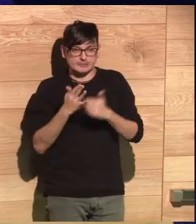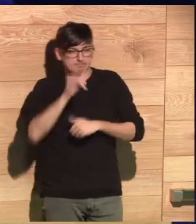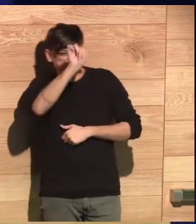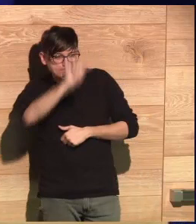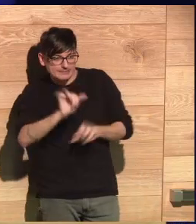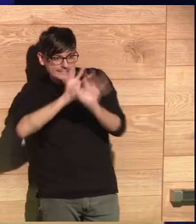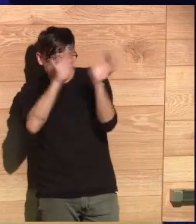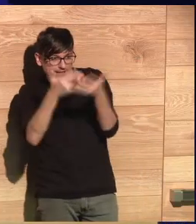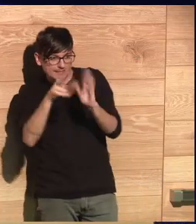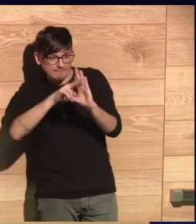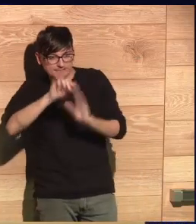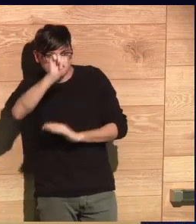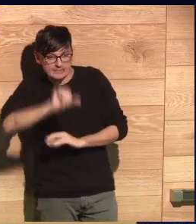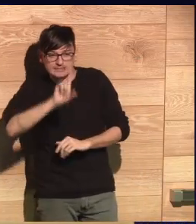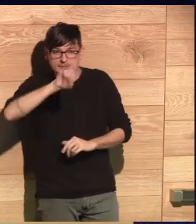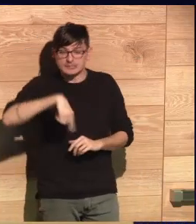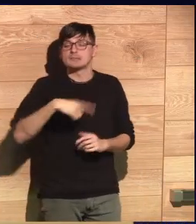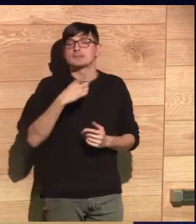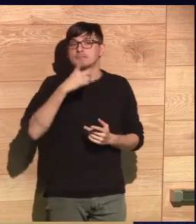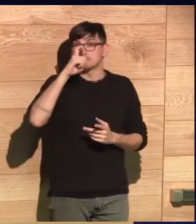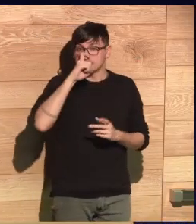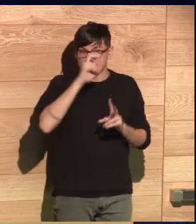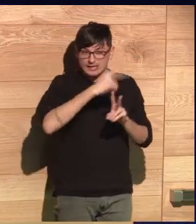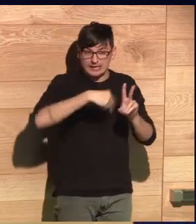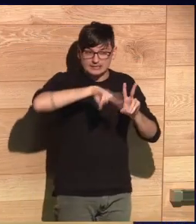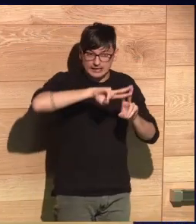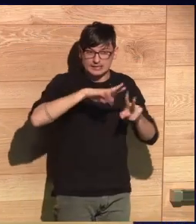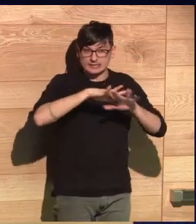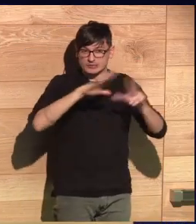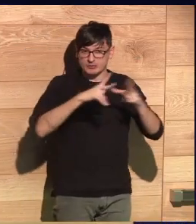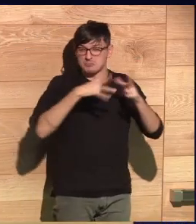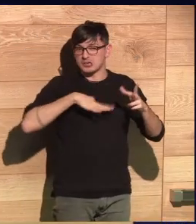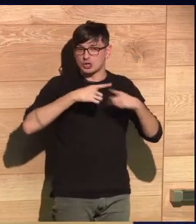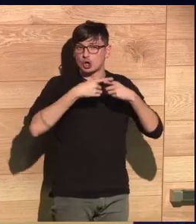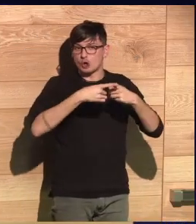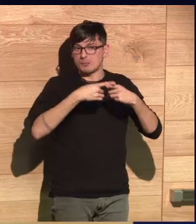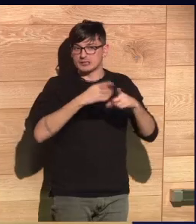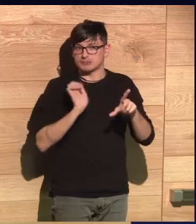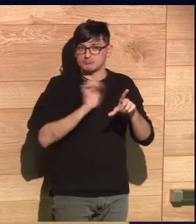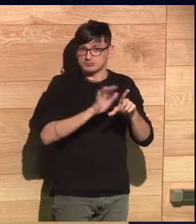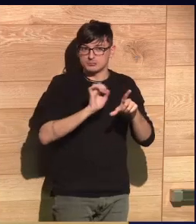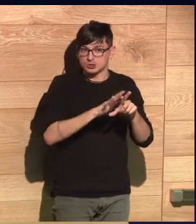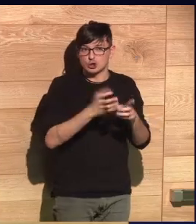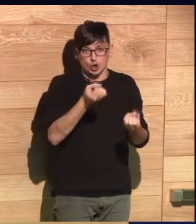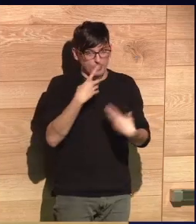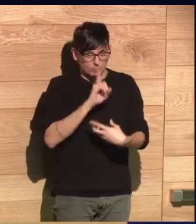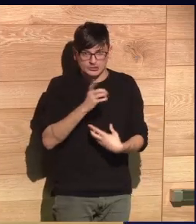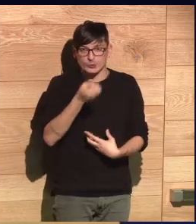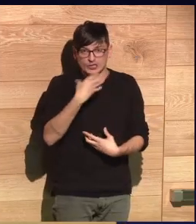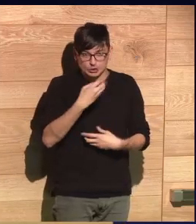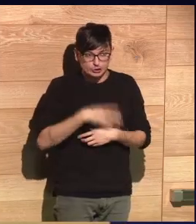recordaros, ese hashtag con el que en redes sociales podéis compartir todo lo que estamos hoy aquí hablando, no me cuentes